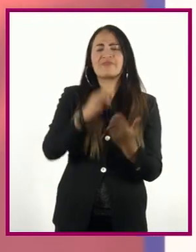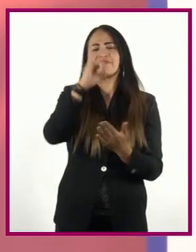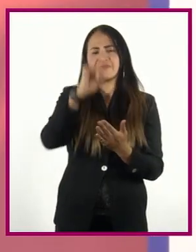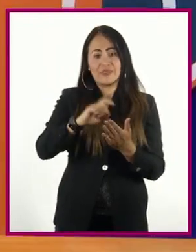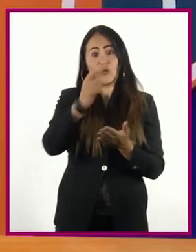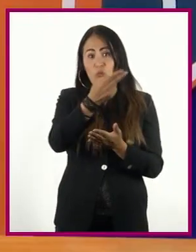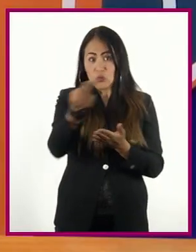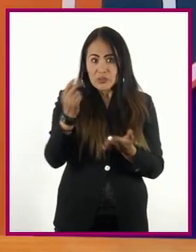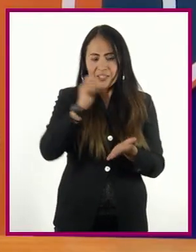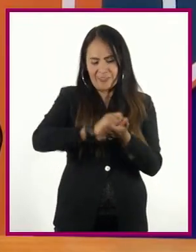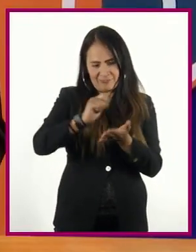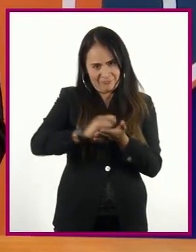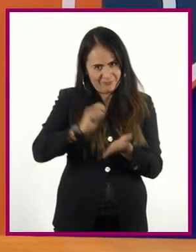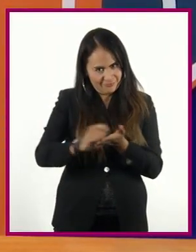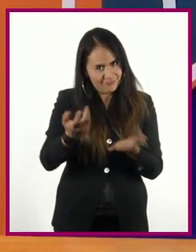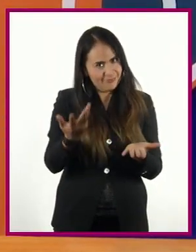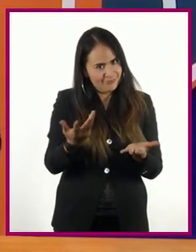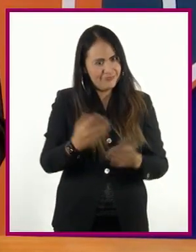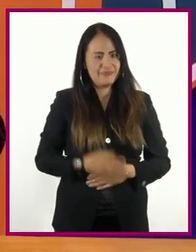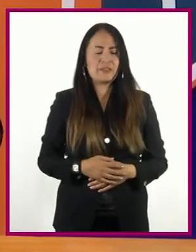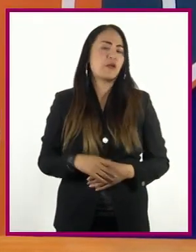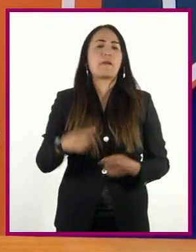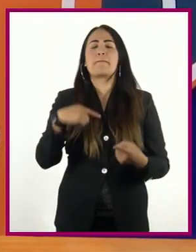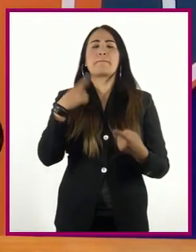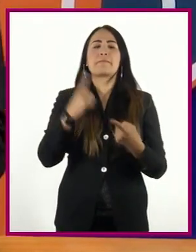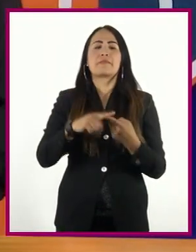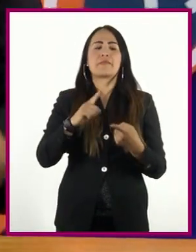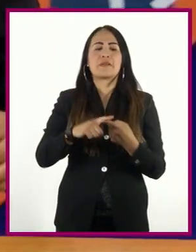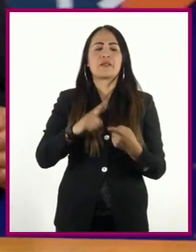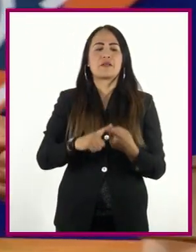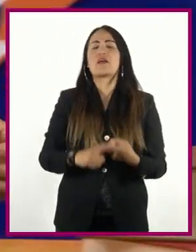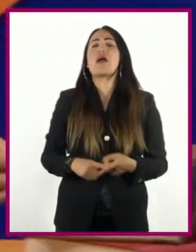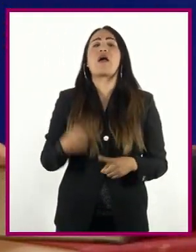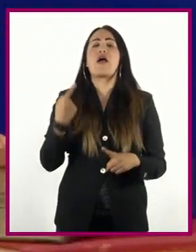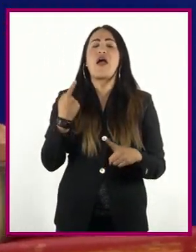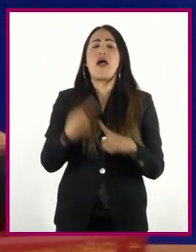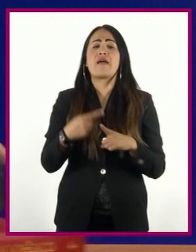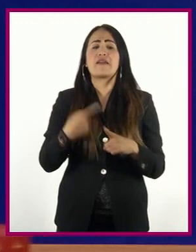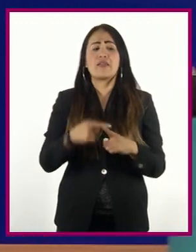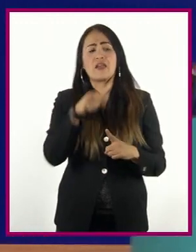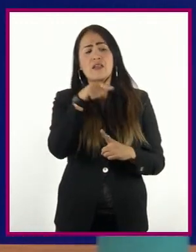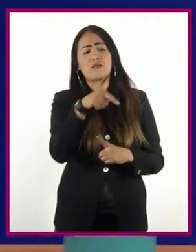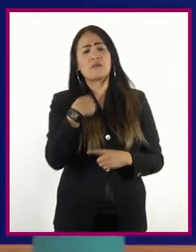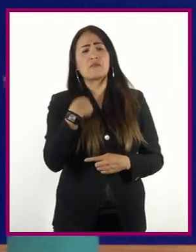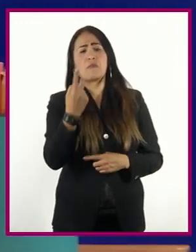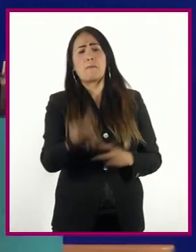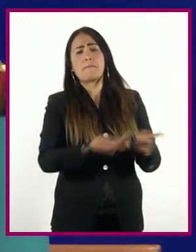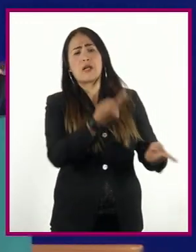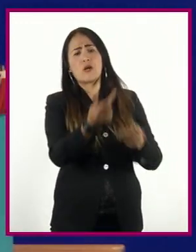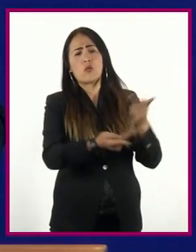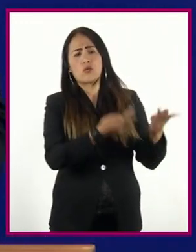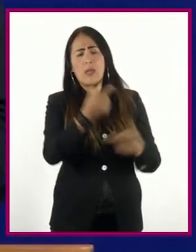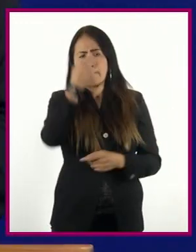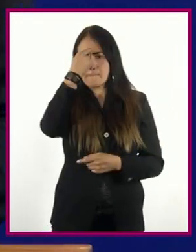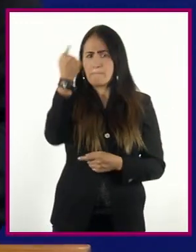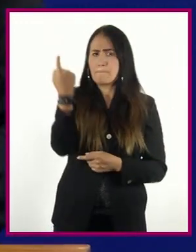tomar nota. Primero, hay que tener claro a quién quieres entrevistar, para qué y qué le vas a